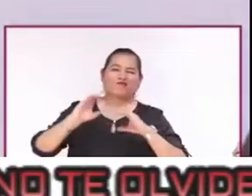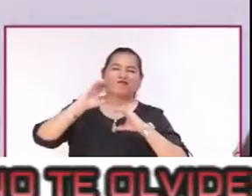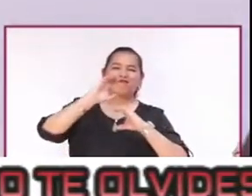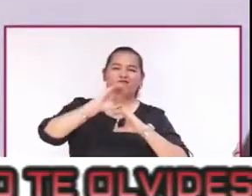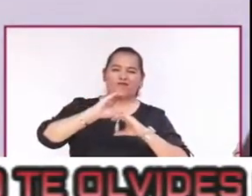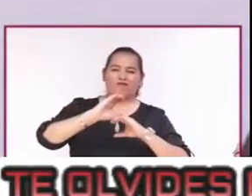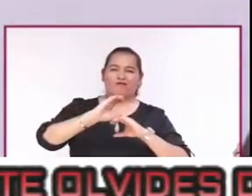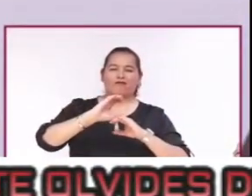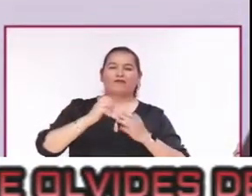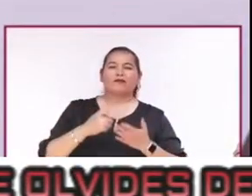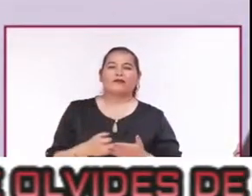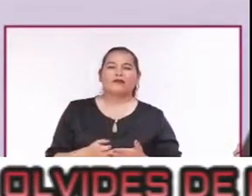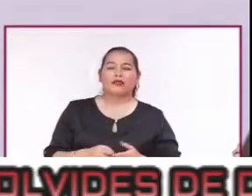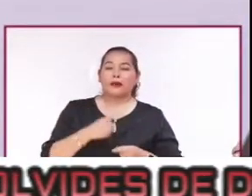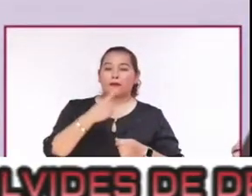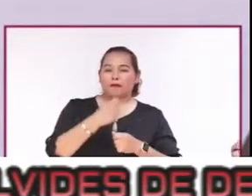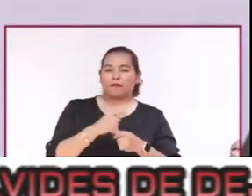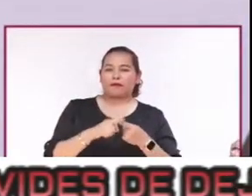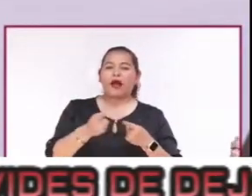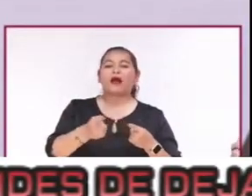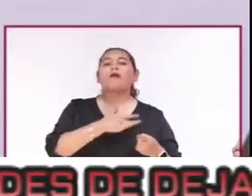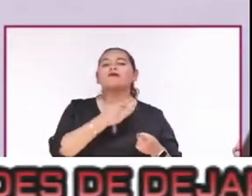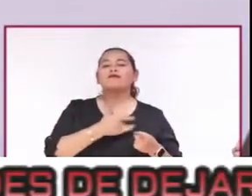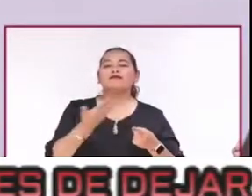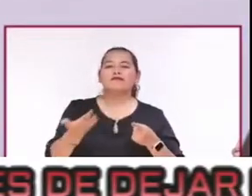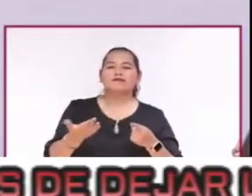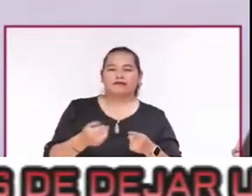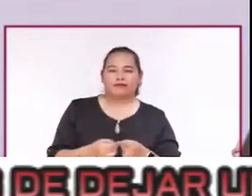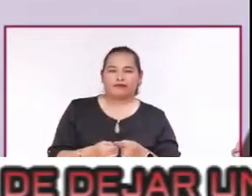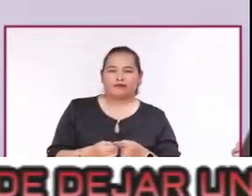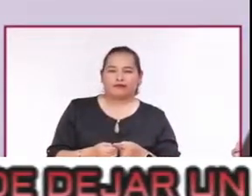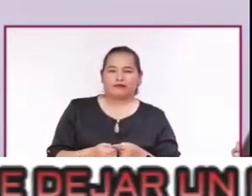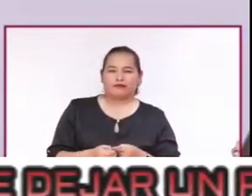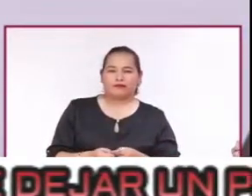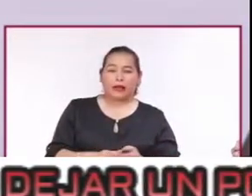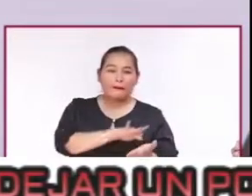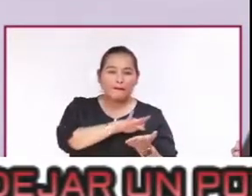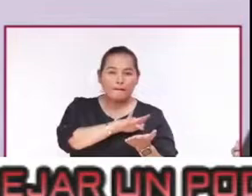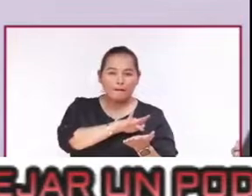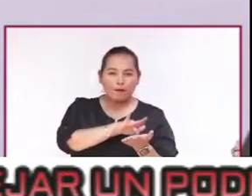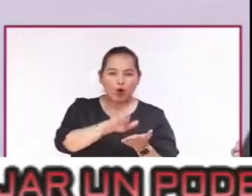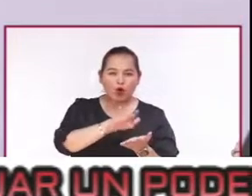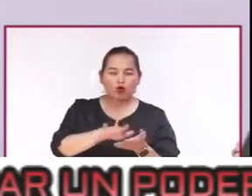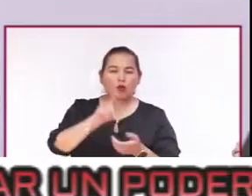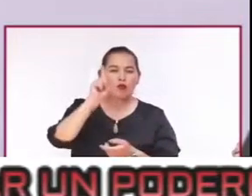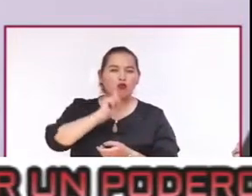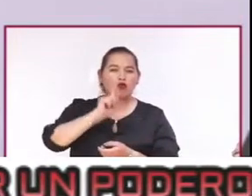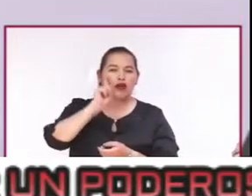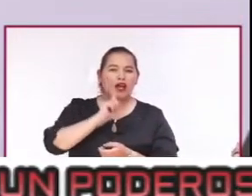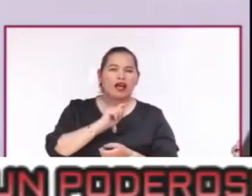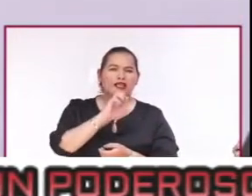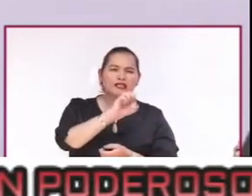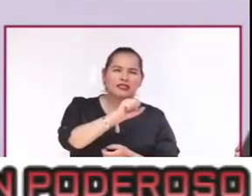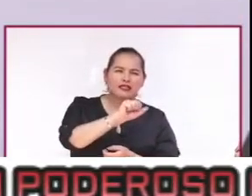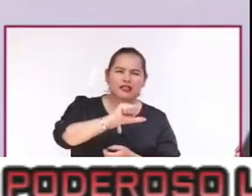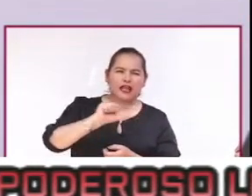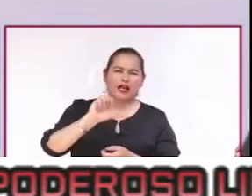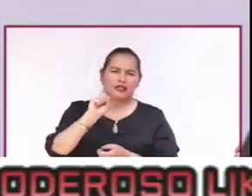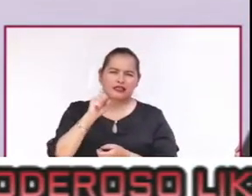El primero, a ver cómo la ven. Apoyo a todas las mujeres de 60 a 64 años de